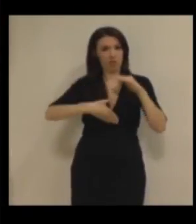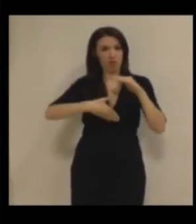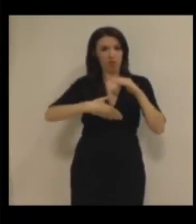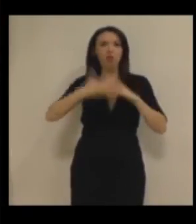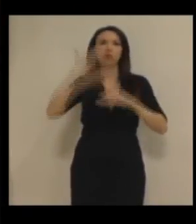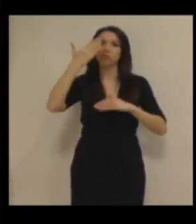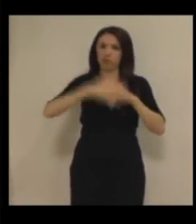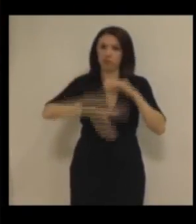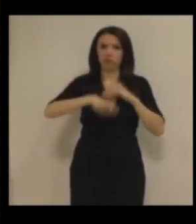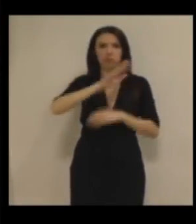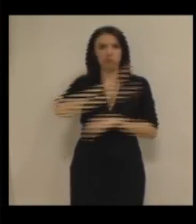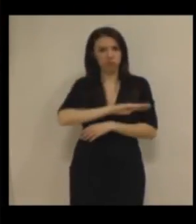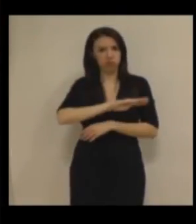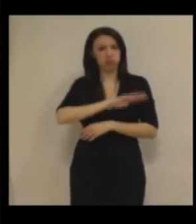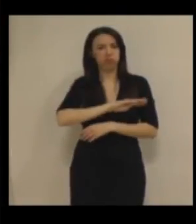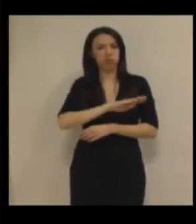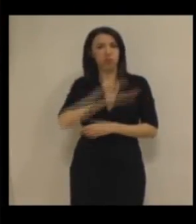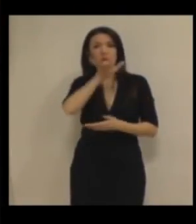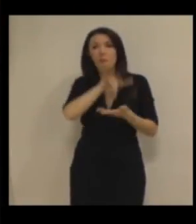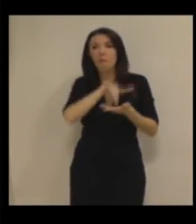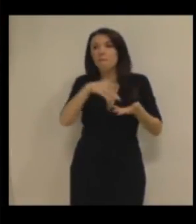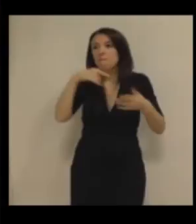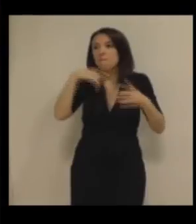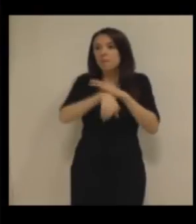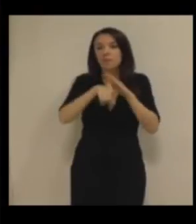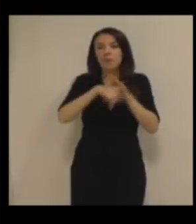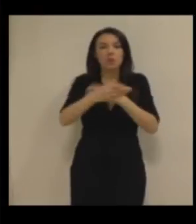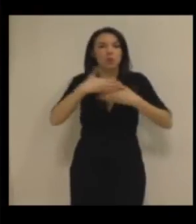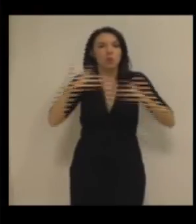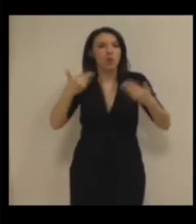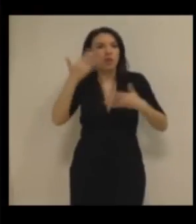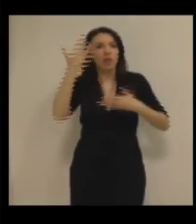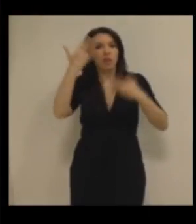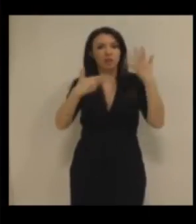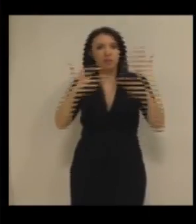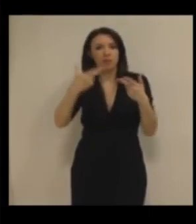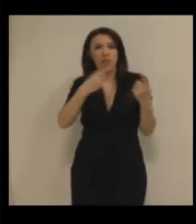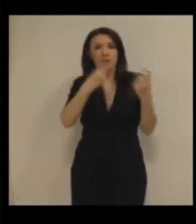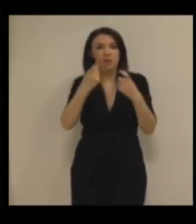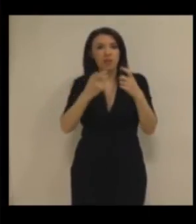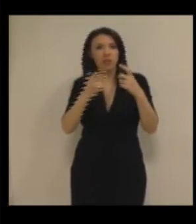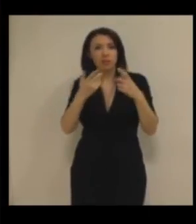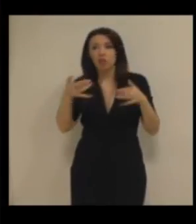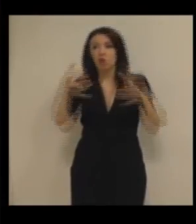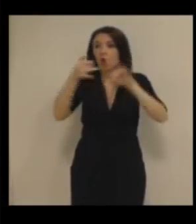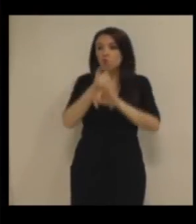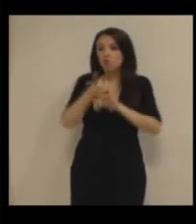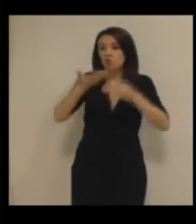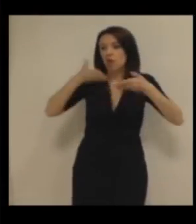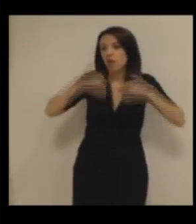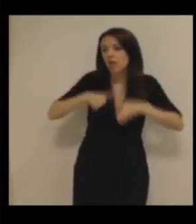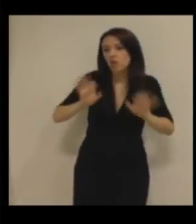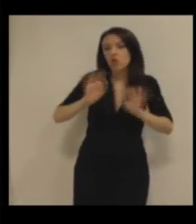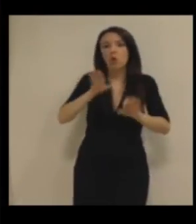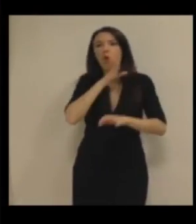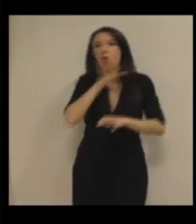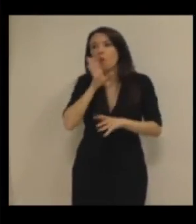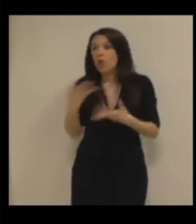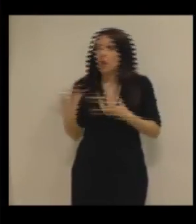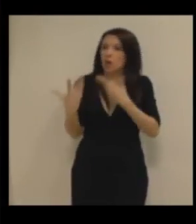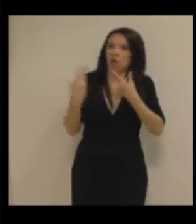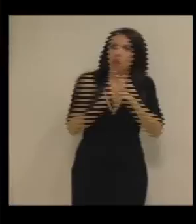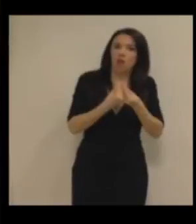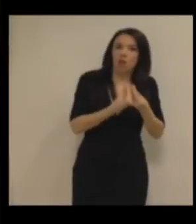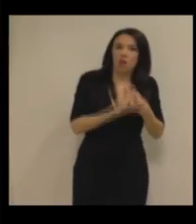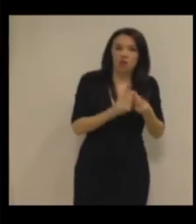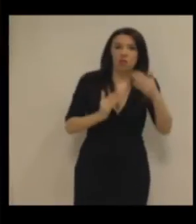gran limitación y para realizar cualquier gestión con la administración necesito movilizar a mi mujer, a mi hijo, a mi madre o tal, es